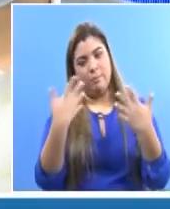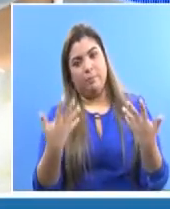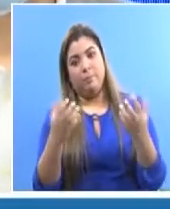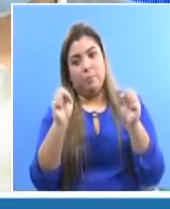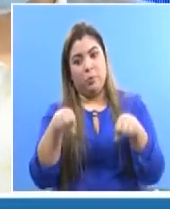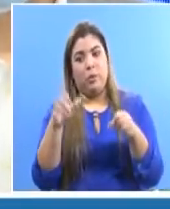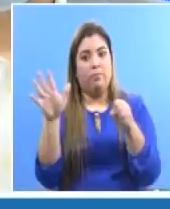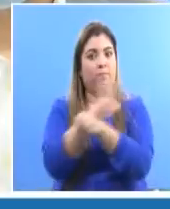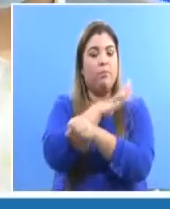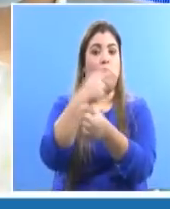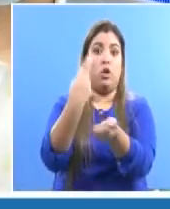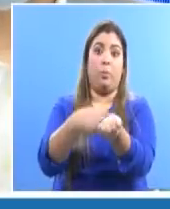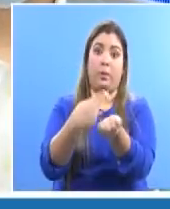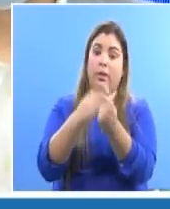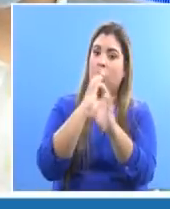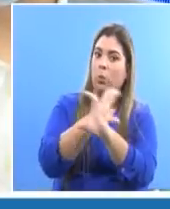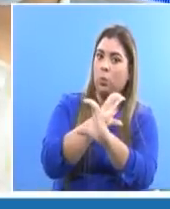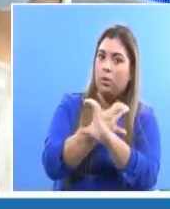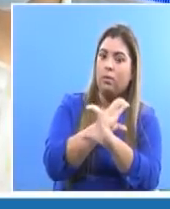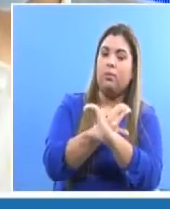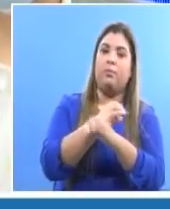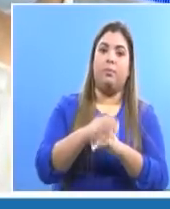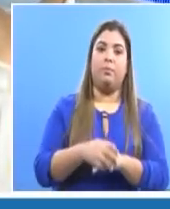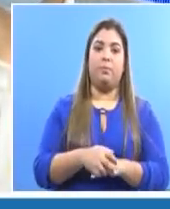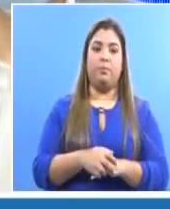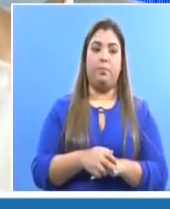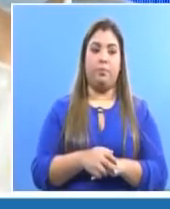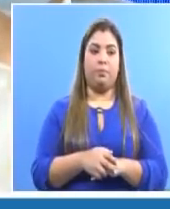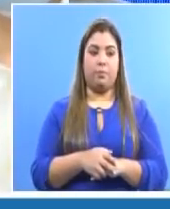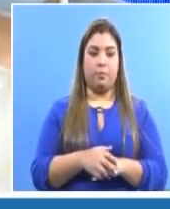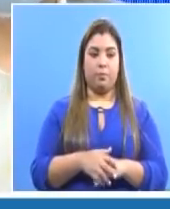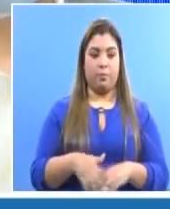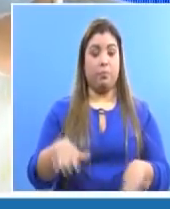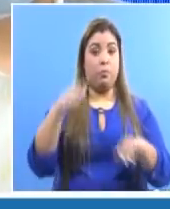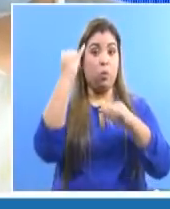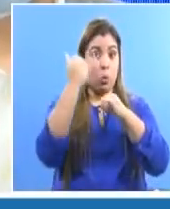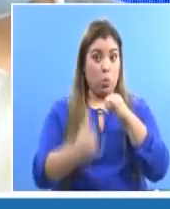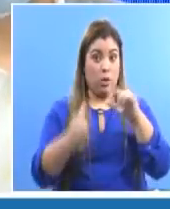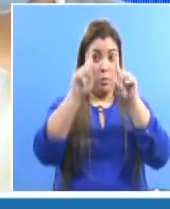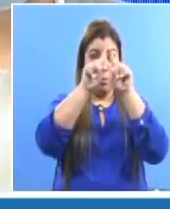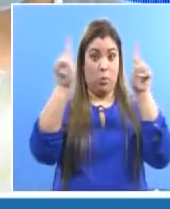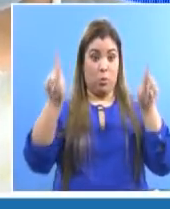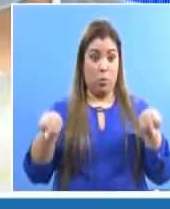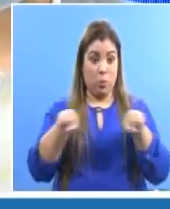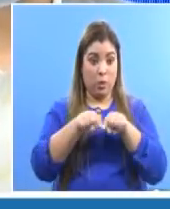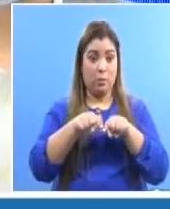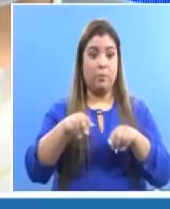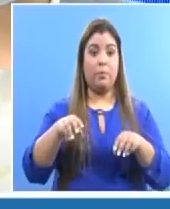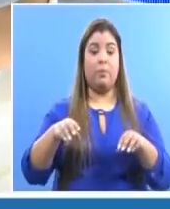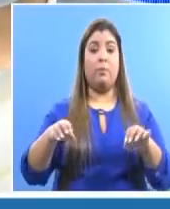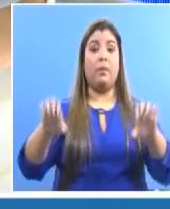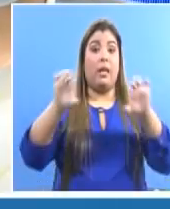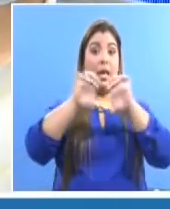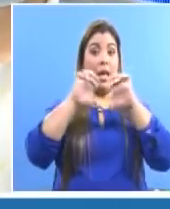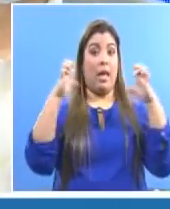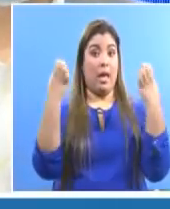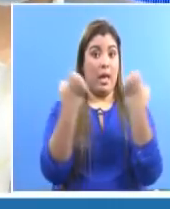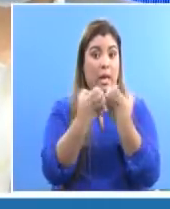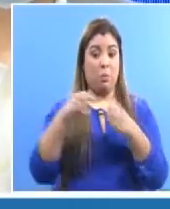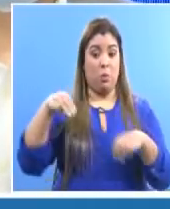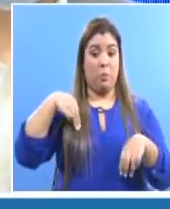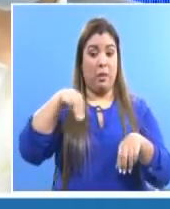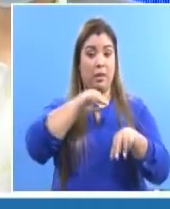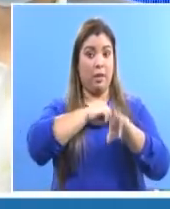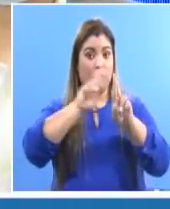hospitalaria. Esta última es muy importante. Se ha hecho un trabajo grande con el equipo de epidemiología